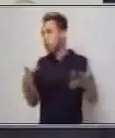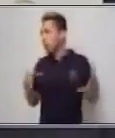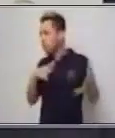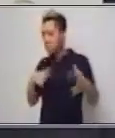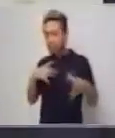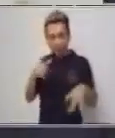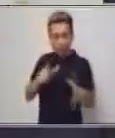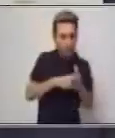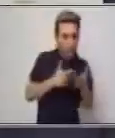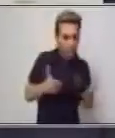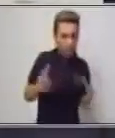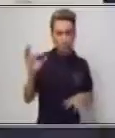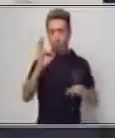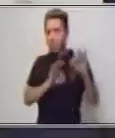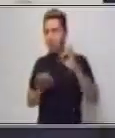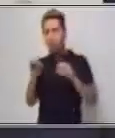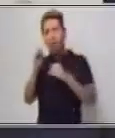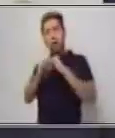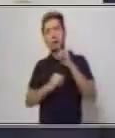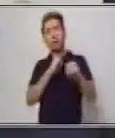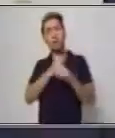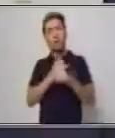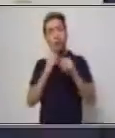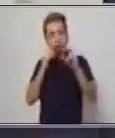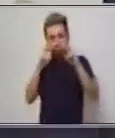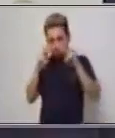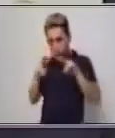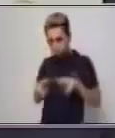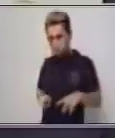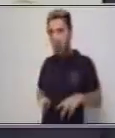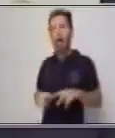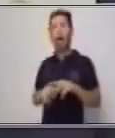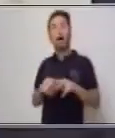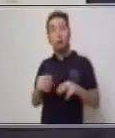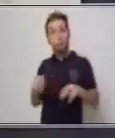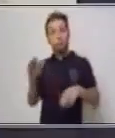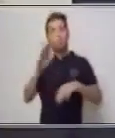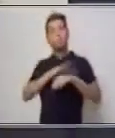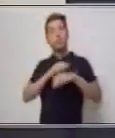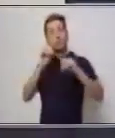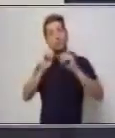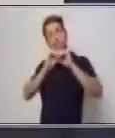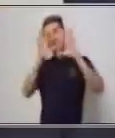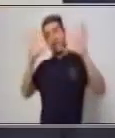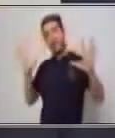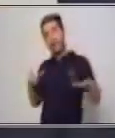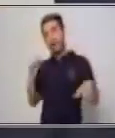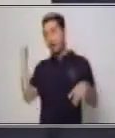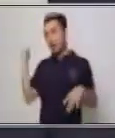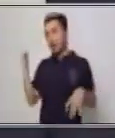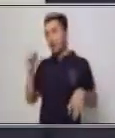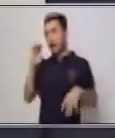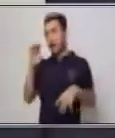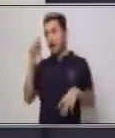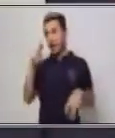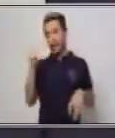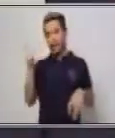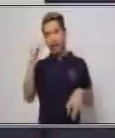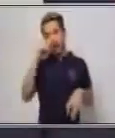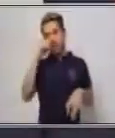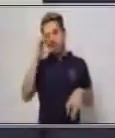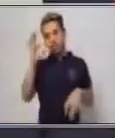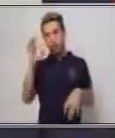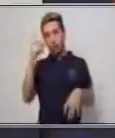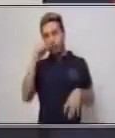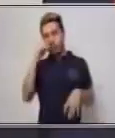libros o vía internet, pues busca y ahí aparecerá mucho más amplia esta criba de Eratóstenes. El 1 siempre